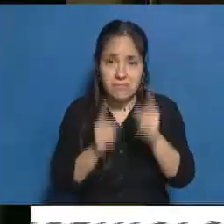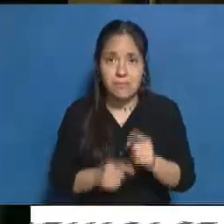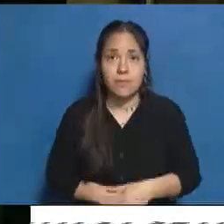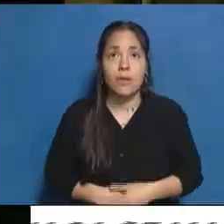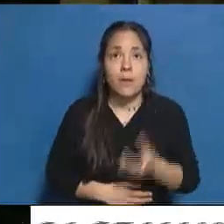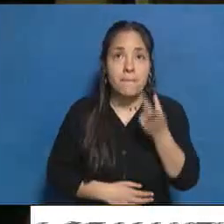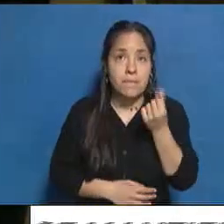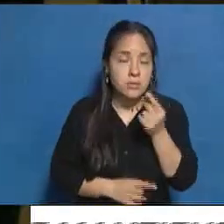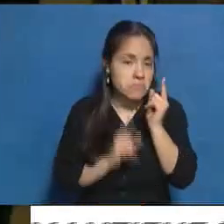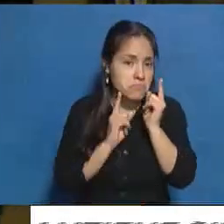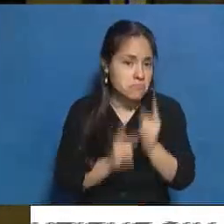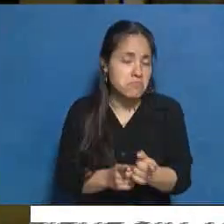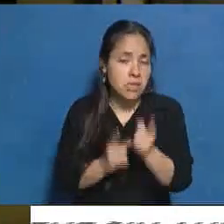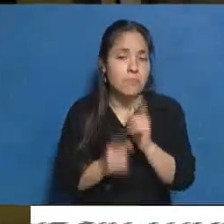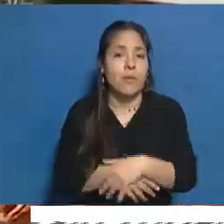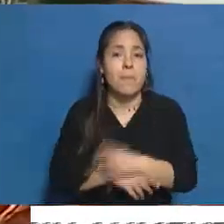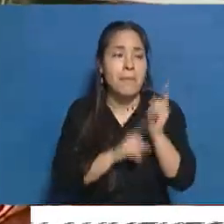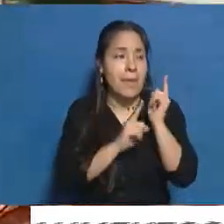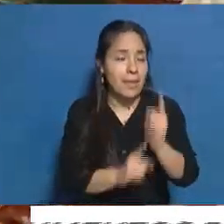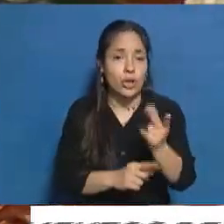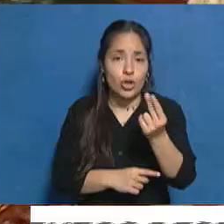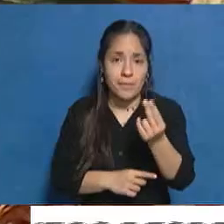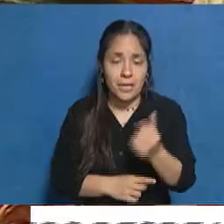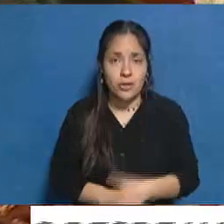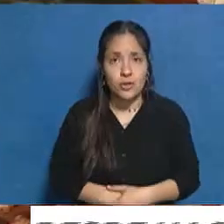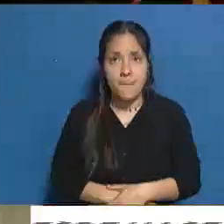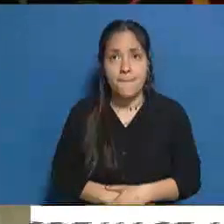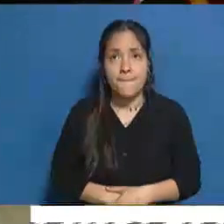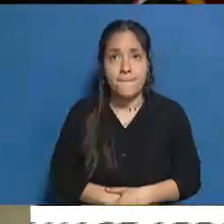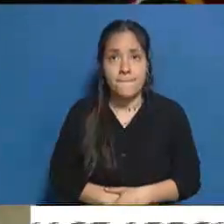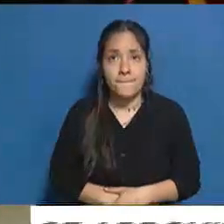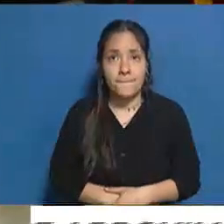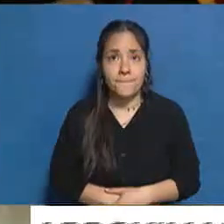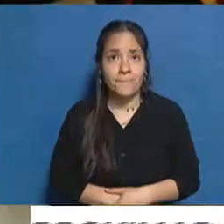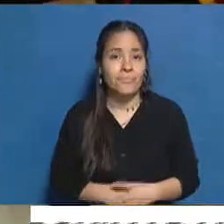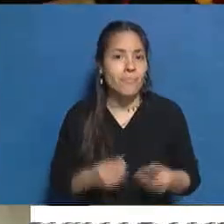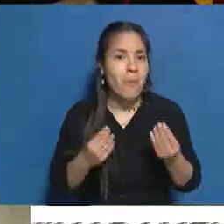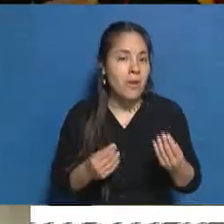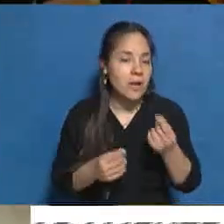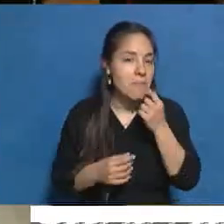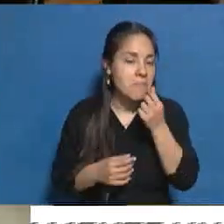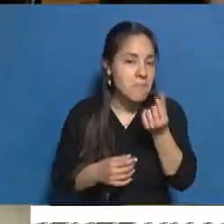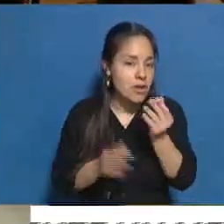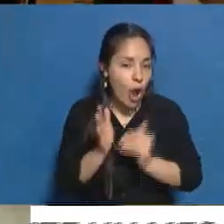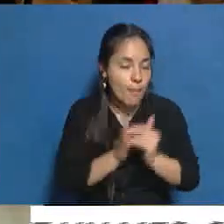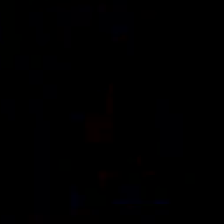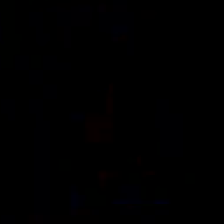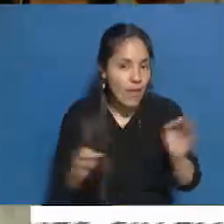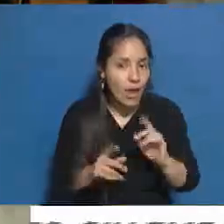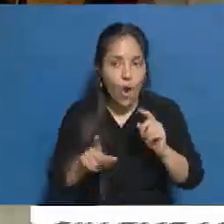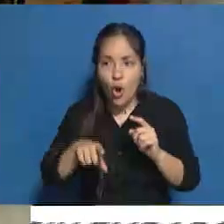ha mantenido se ha mantenido hace como un mes que se ha mantenido porque está sin variación digamos del precio de la carne cuando todo